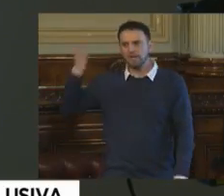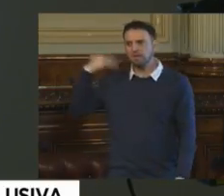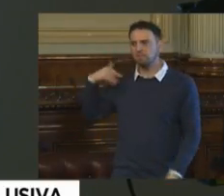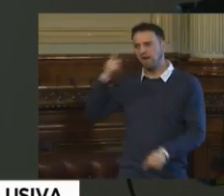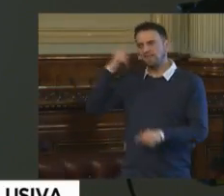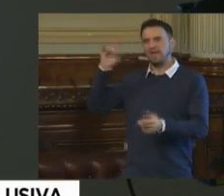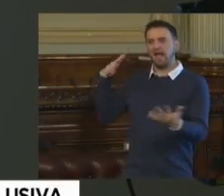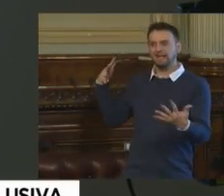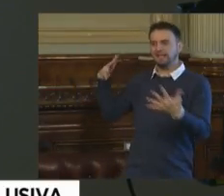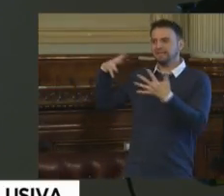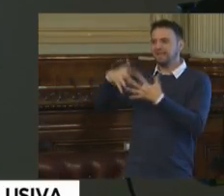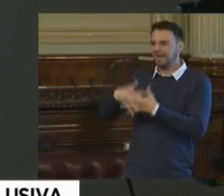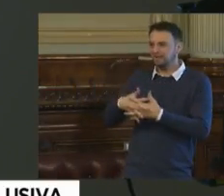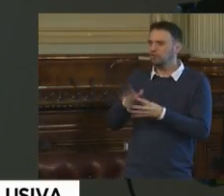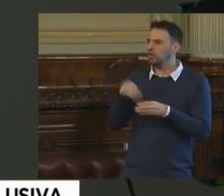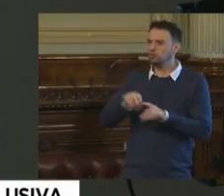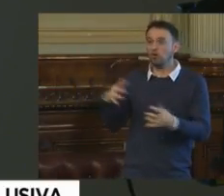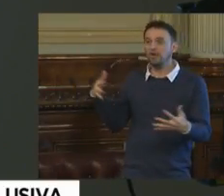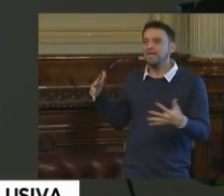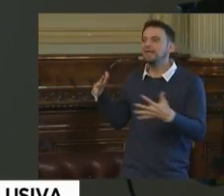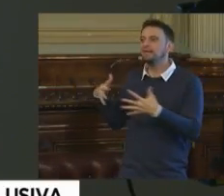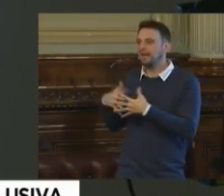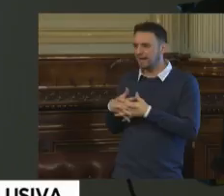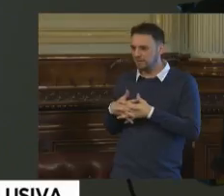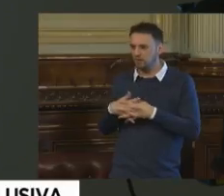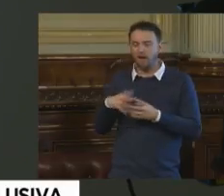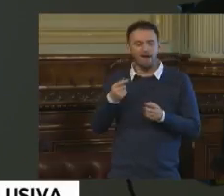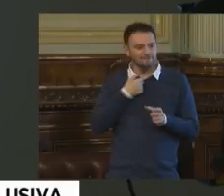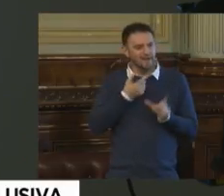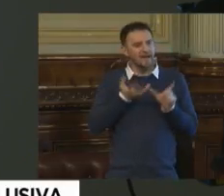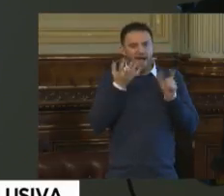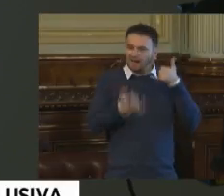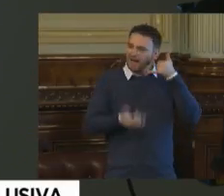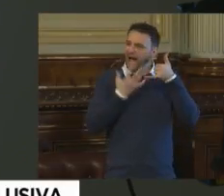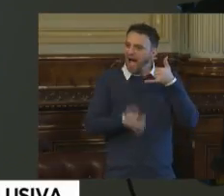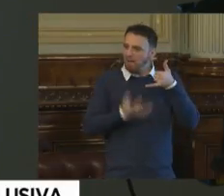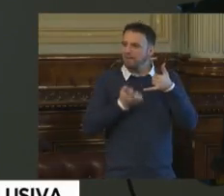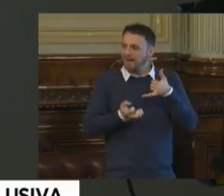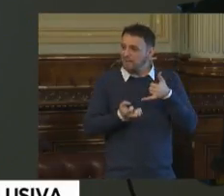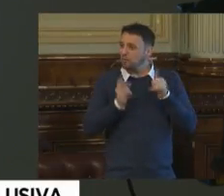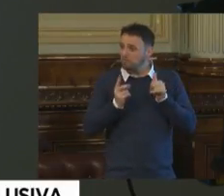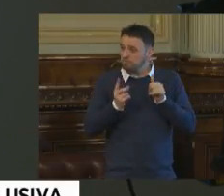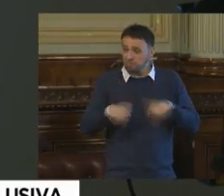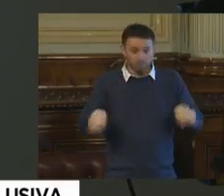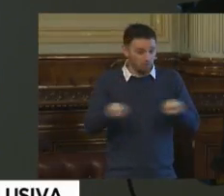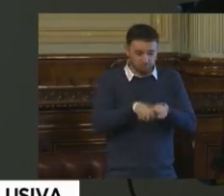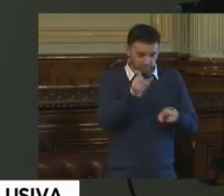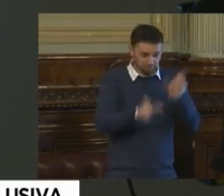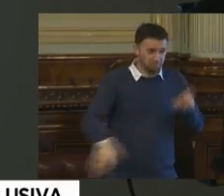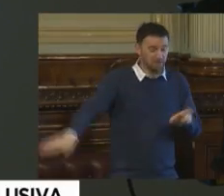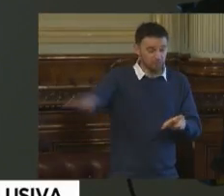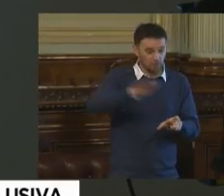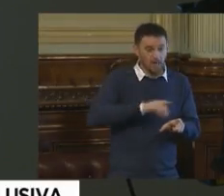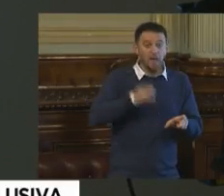la idea de integración no de inclusión estoy haciendo una aplicación que tiene las mismas prestaciones que la otra pero que